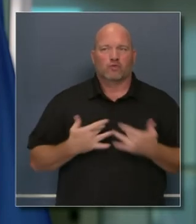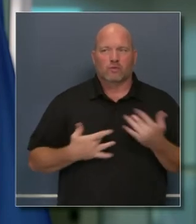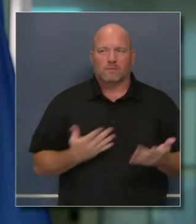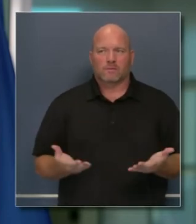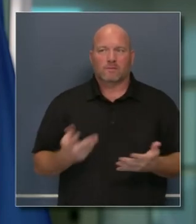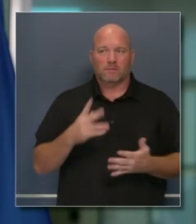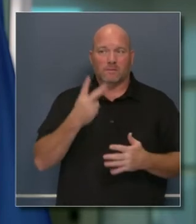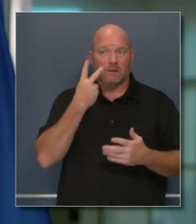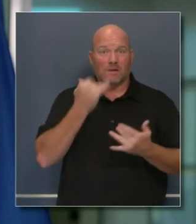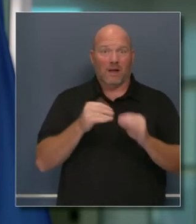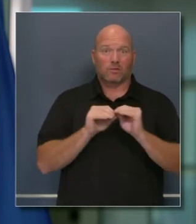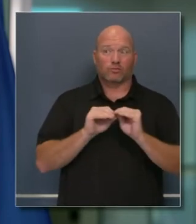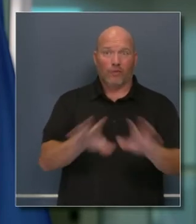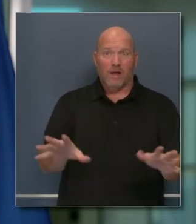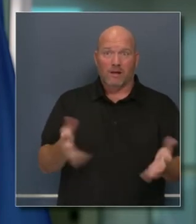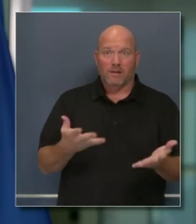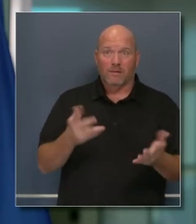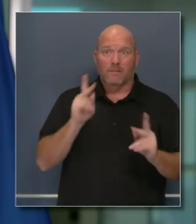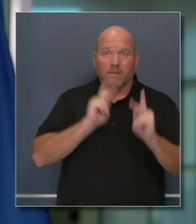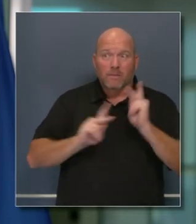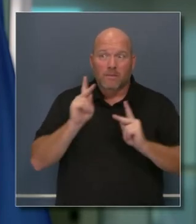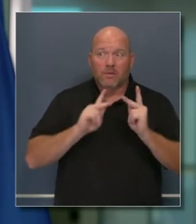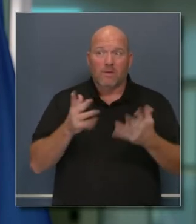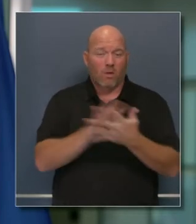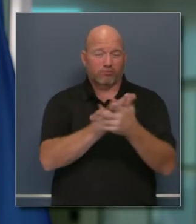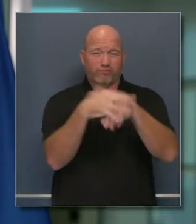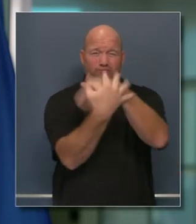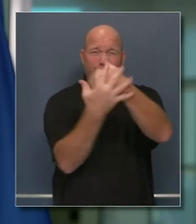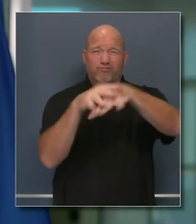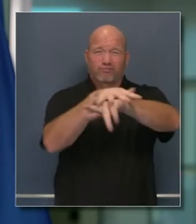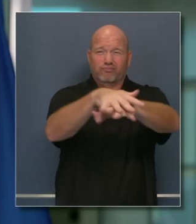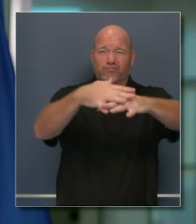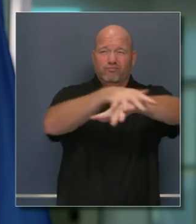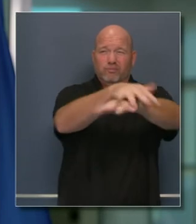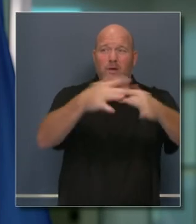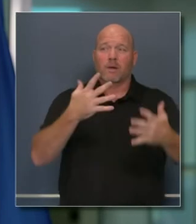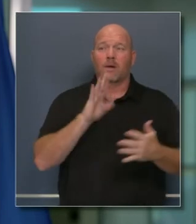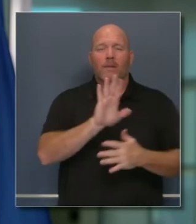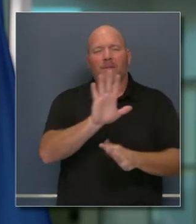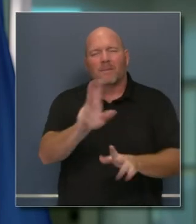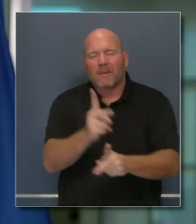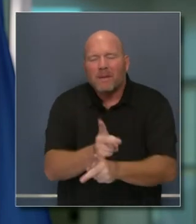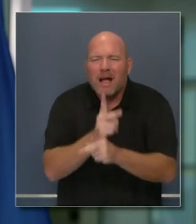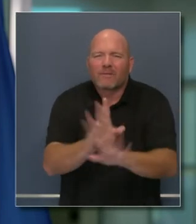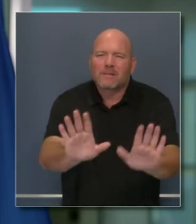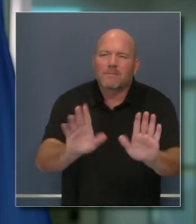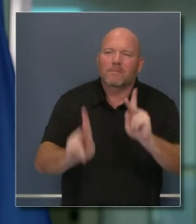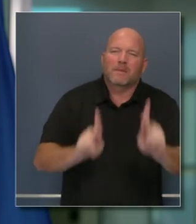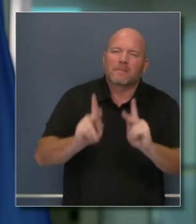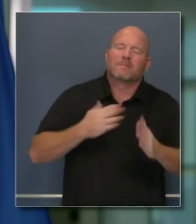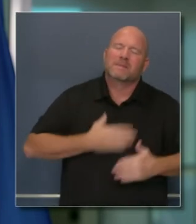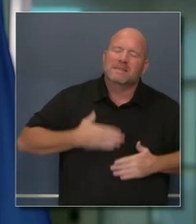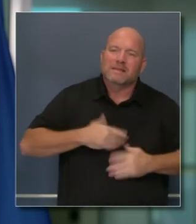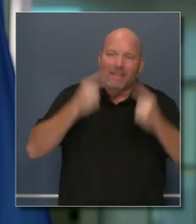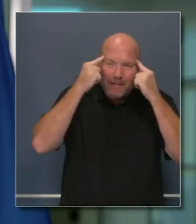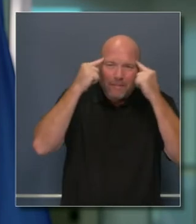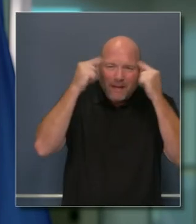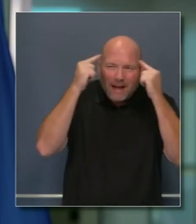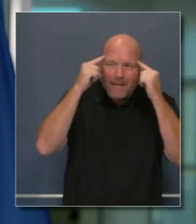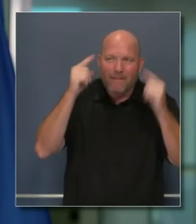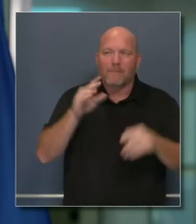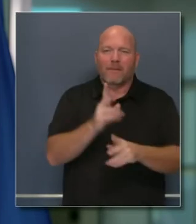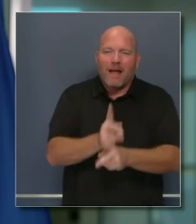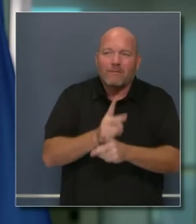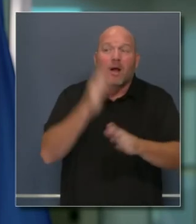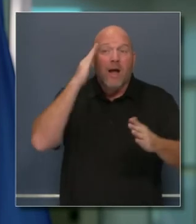por la transmisión posible del virus. Así que le pedimos a la gente que tengan cuidado, sean conscientes, a la vez